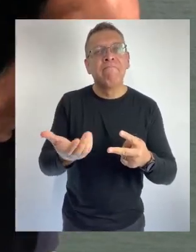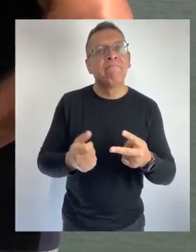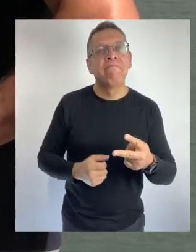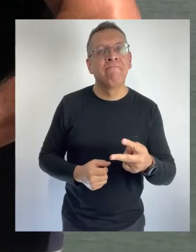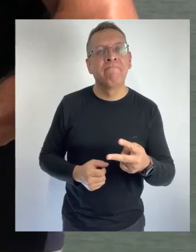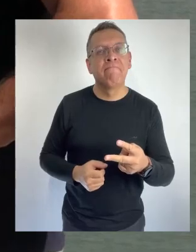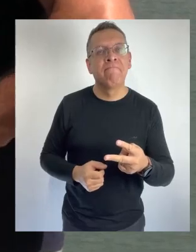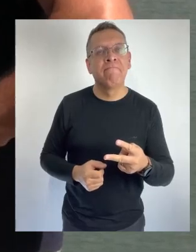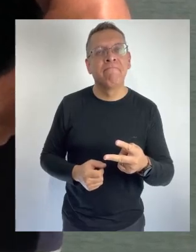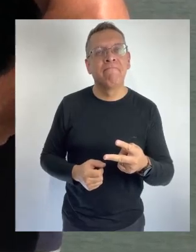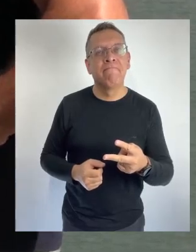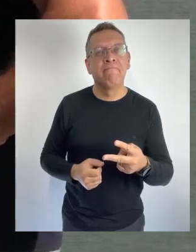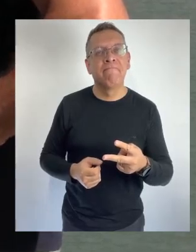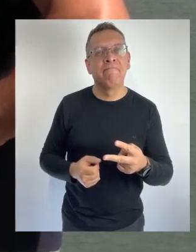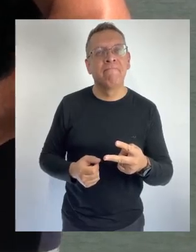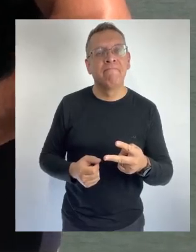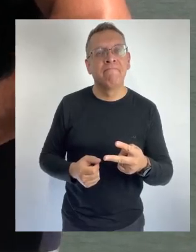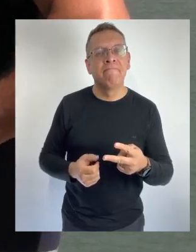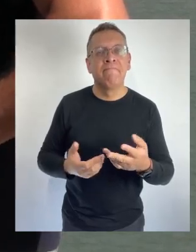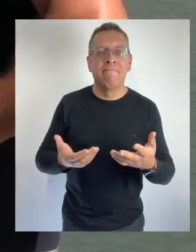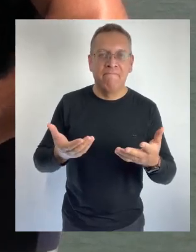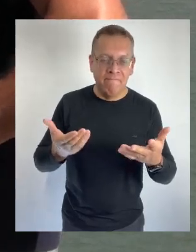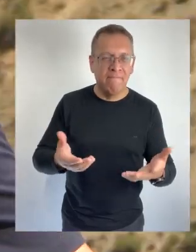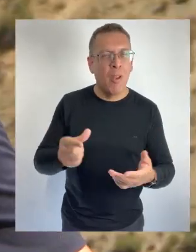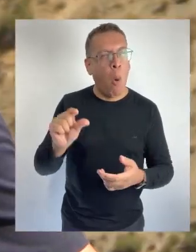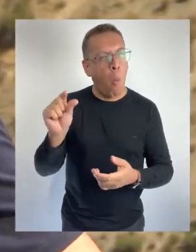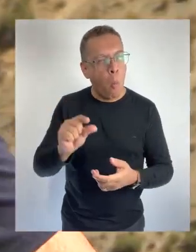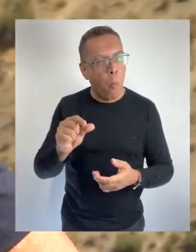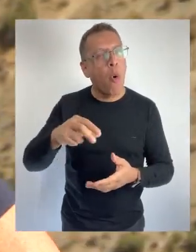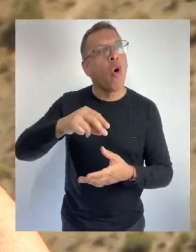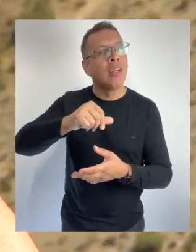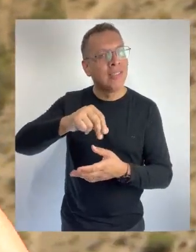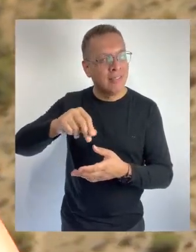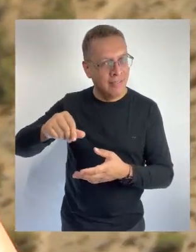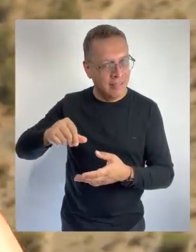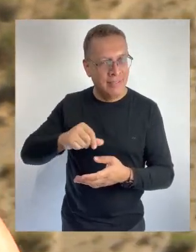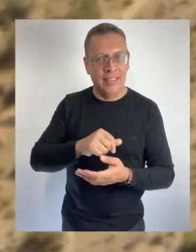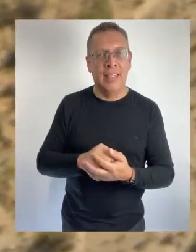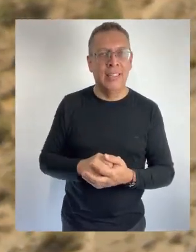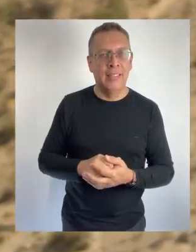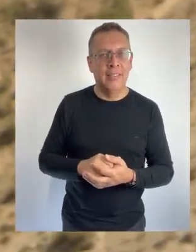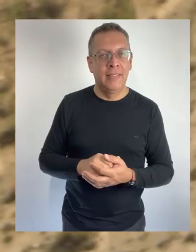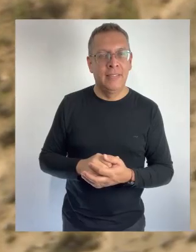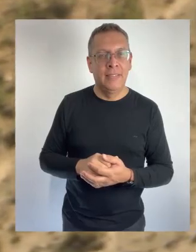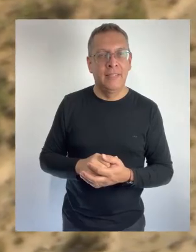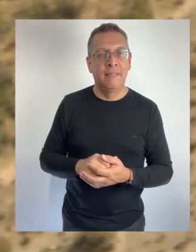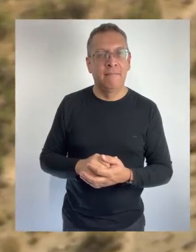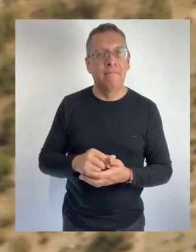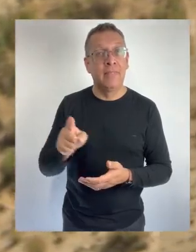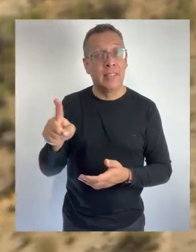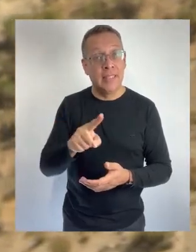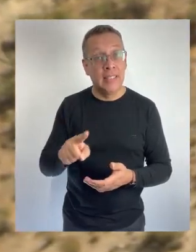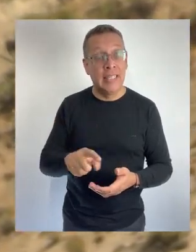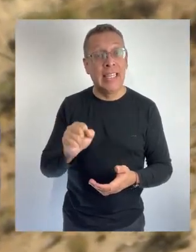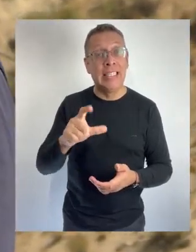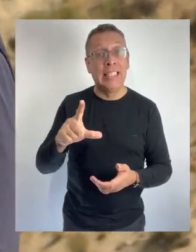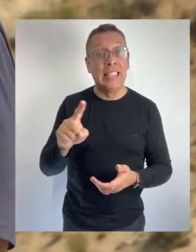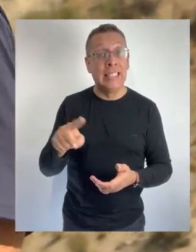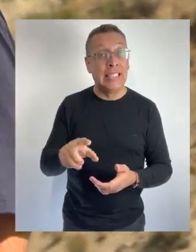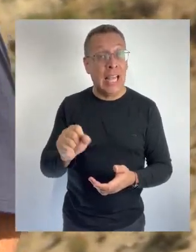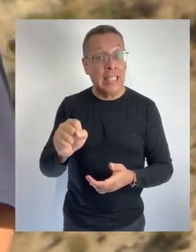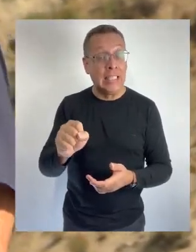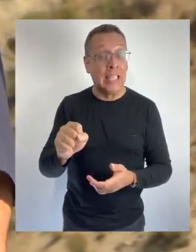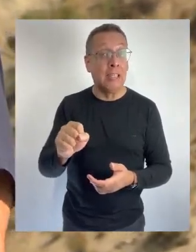mejor sal, pero con cantidad poco. Ya, pero perfecto. Que el sal está mejor. Claro. Y una sal en especial, yo creo. Sal,